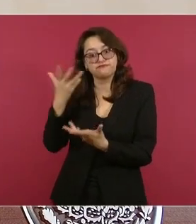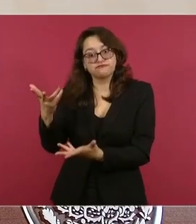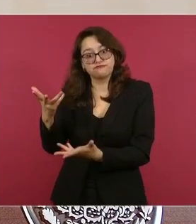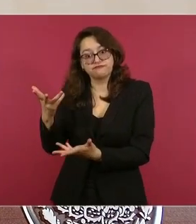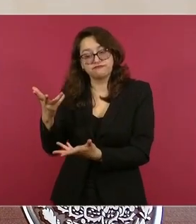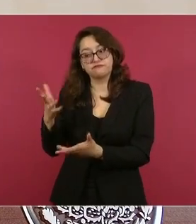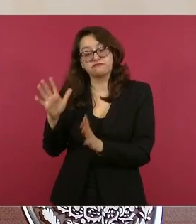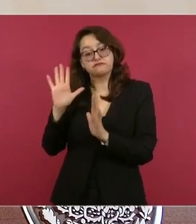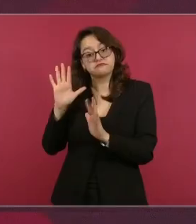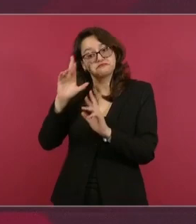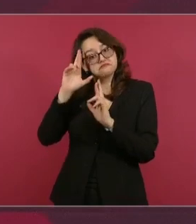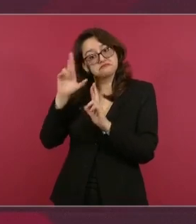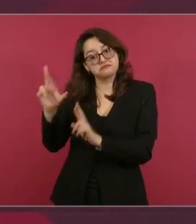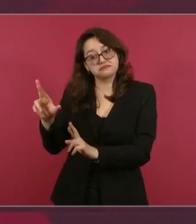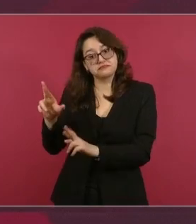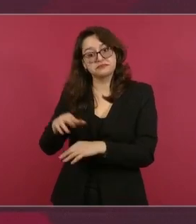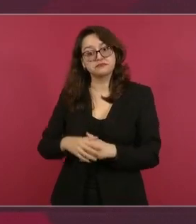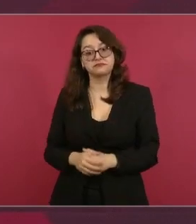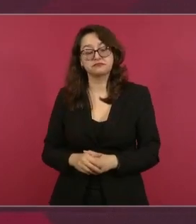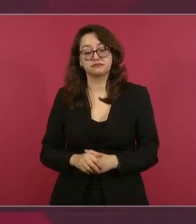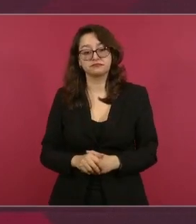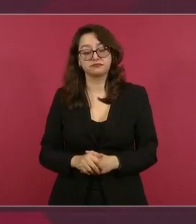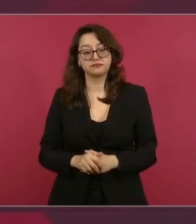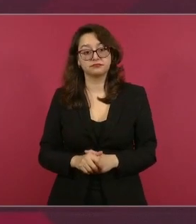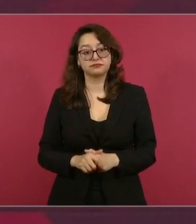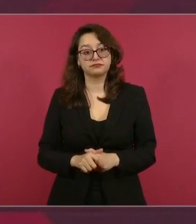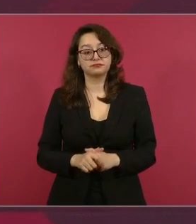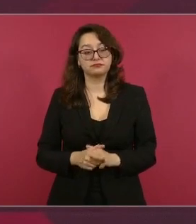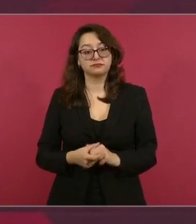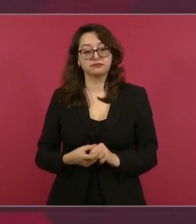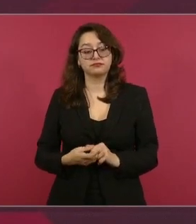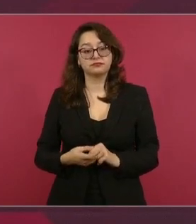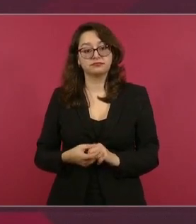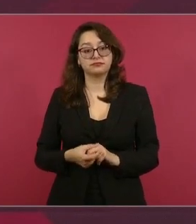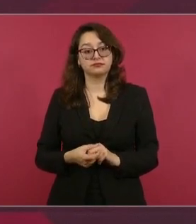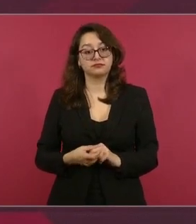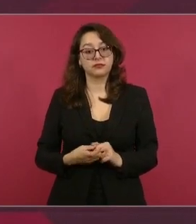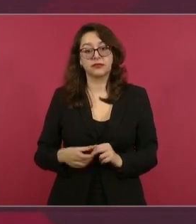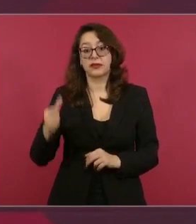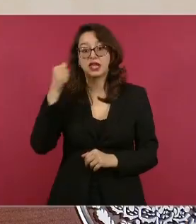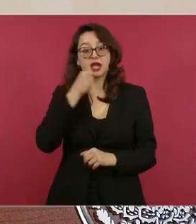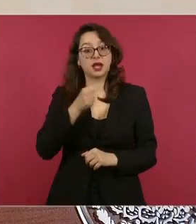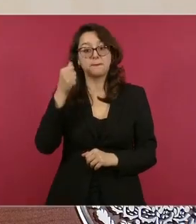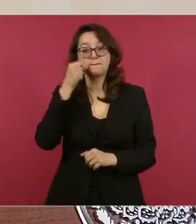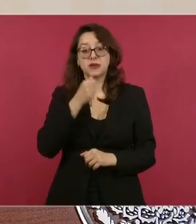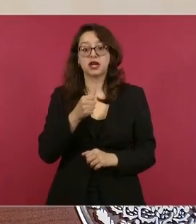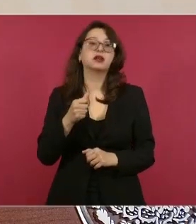y pienso que lo mejor es que